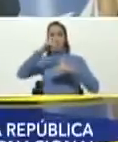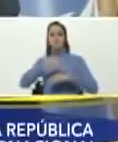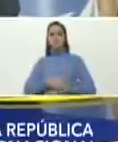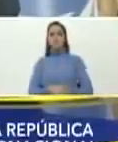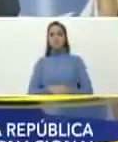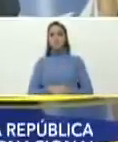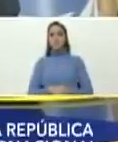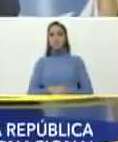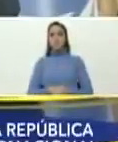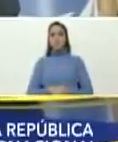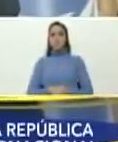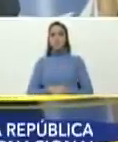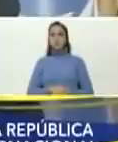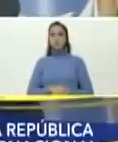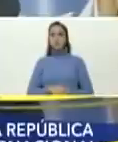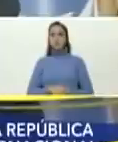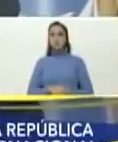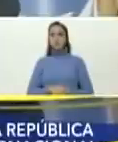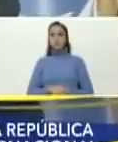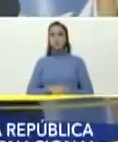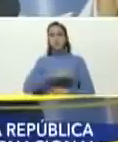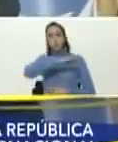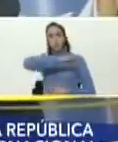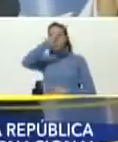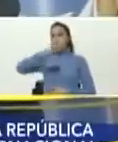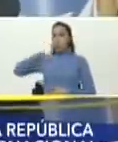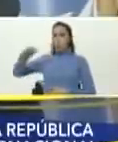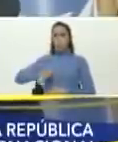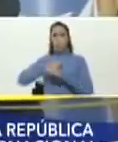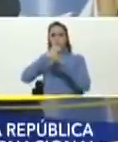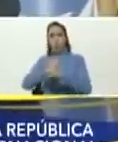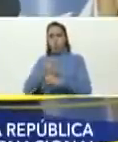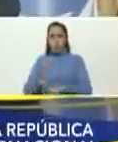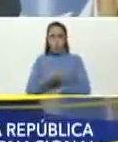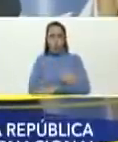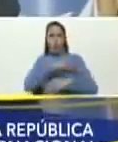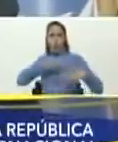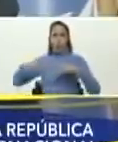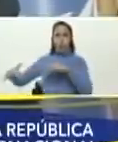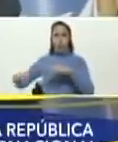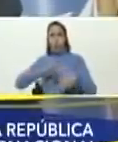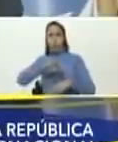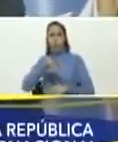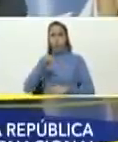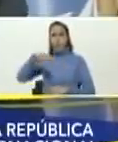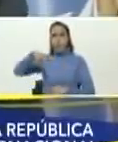En las alturas de las montañas de Junín antes de la batalla.